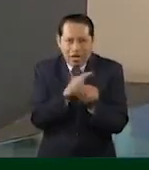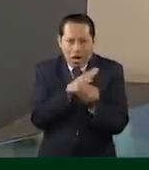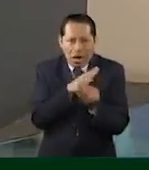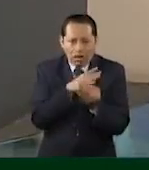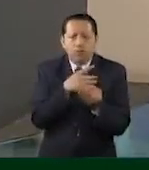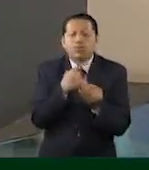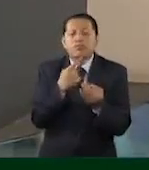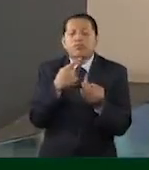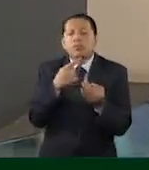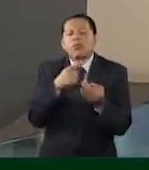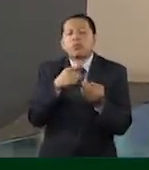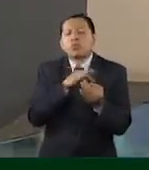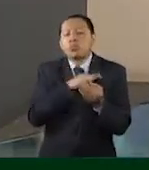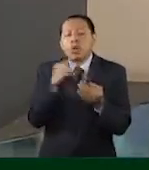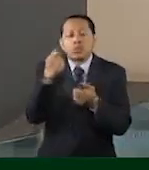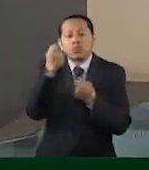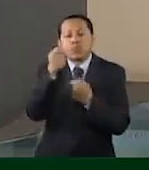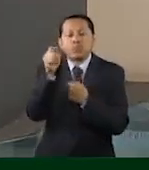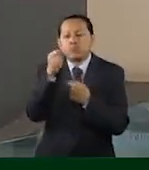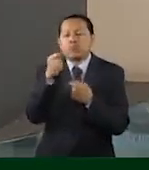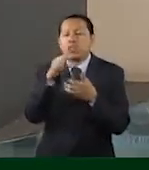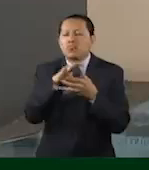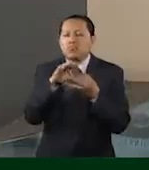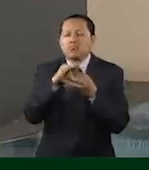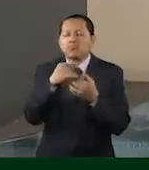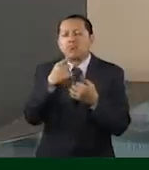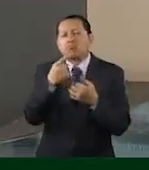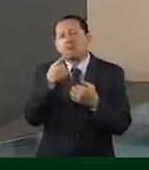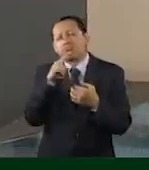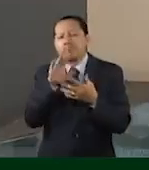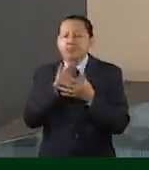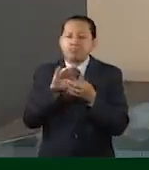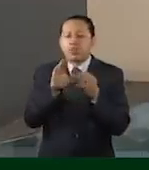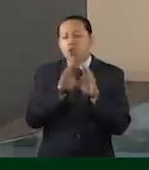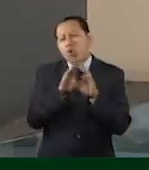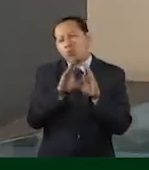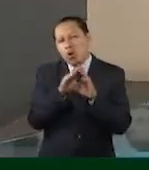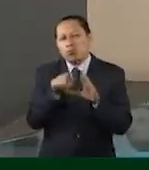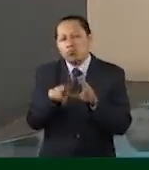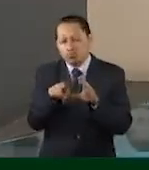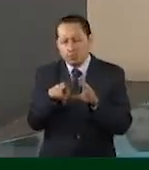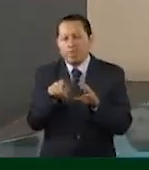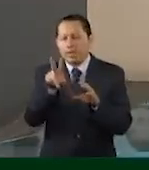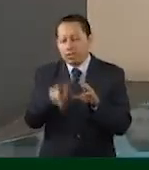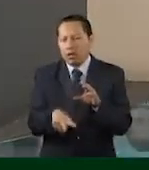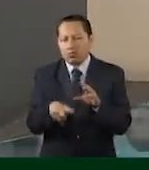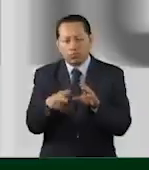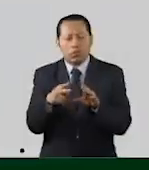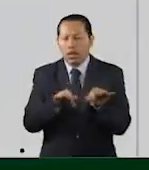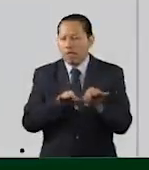lo que calificaron como una inacción y pasividad del organismo. Esto fue lo que dijeron.